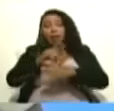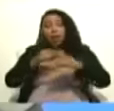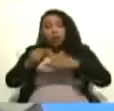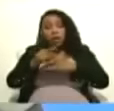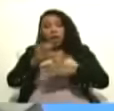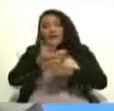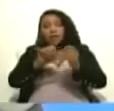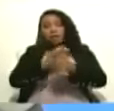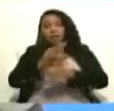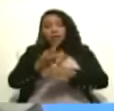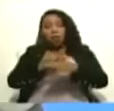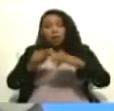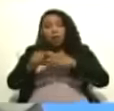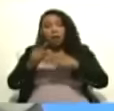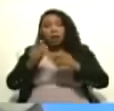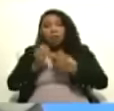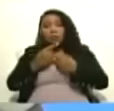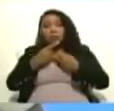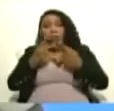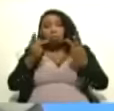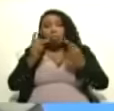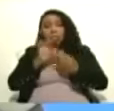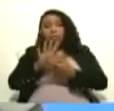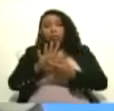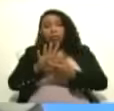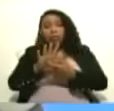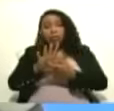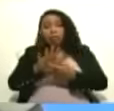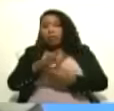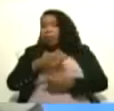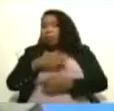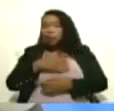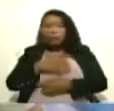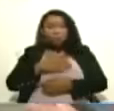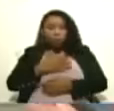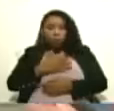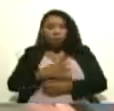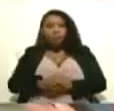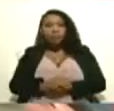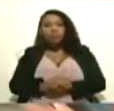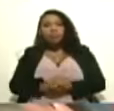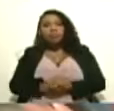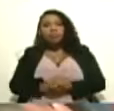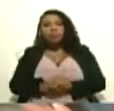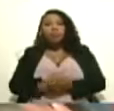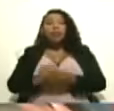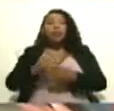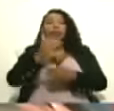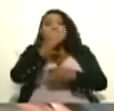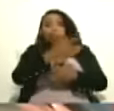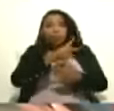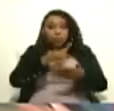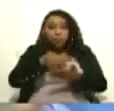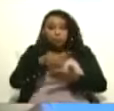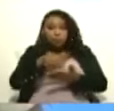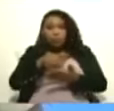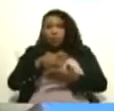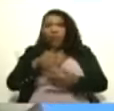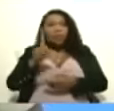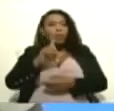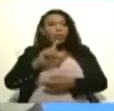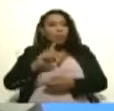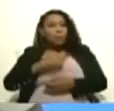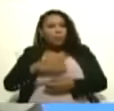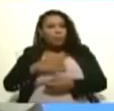publicaron en sus cuentas de redes sociales no pudieron después la participación no pudieron